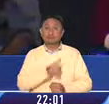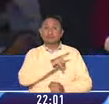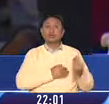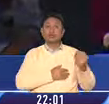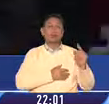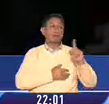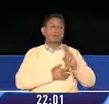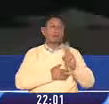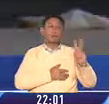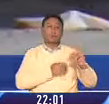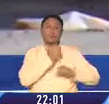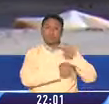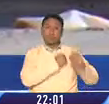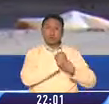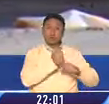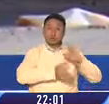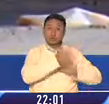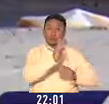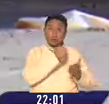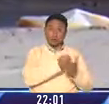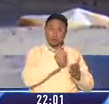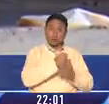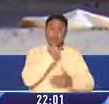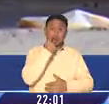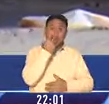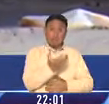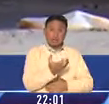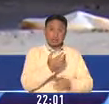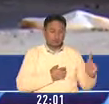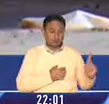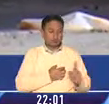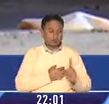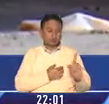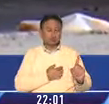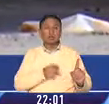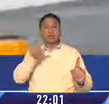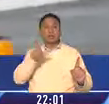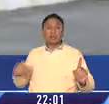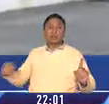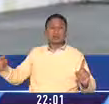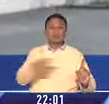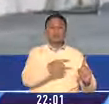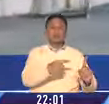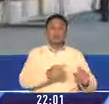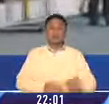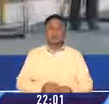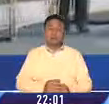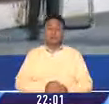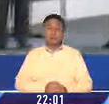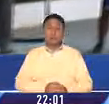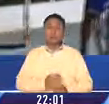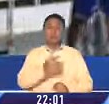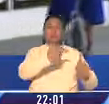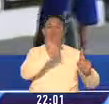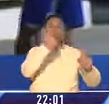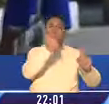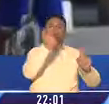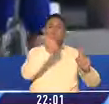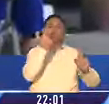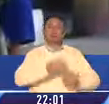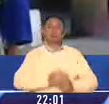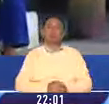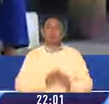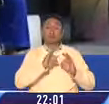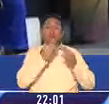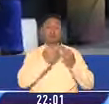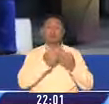22 años salió a comprar pan a una tienda esquinera. Los atacantes lo interceptaron para propinarle disparos. Tanto